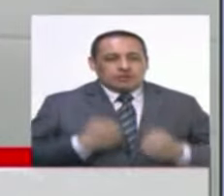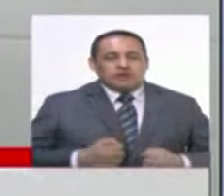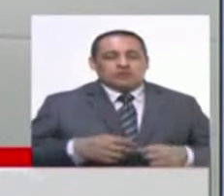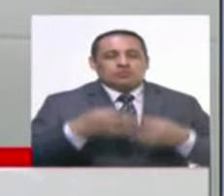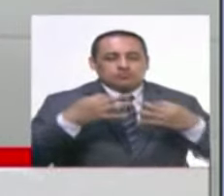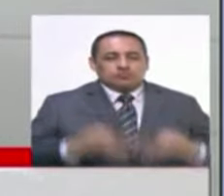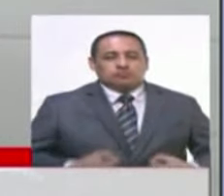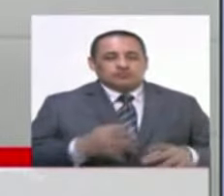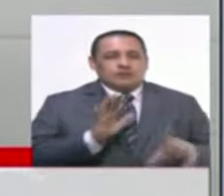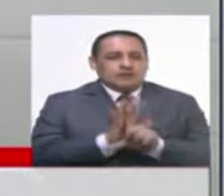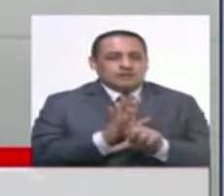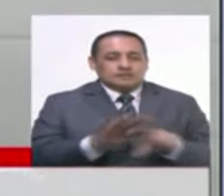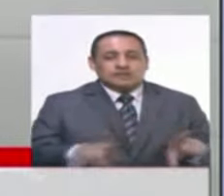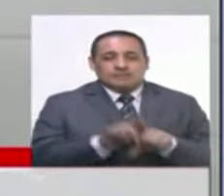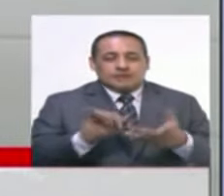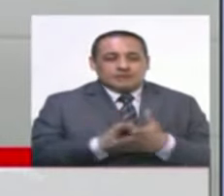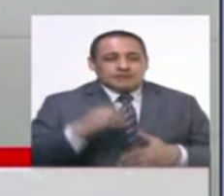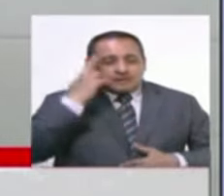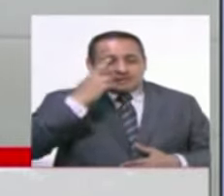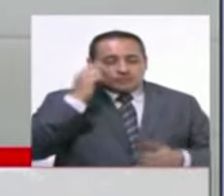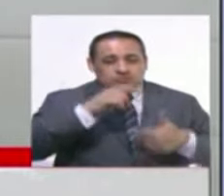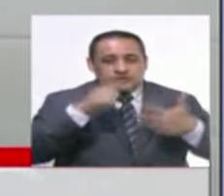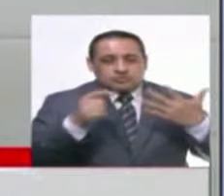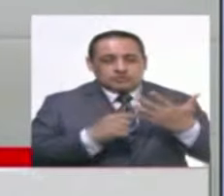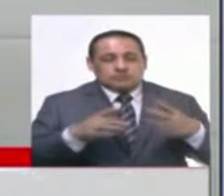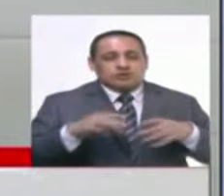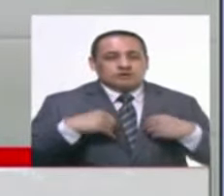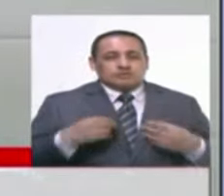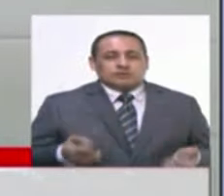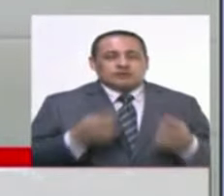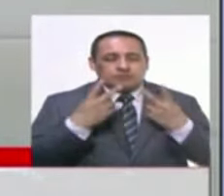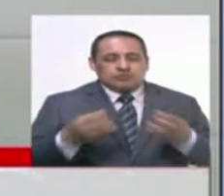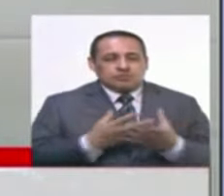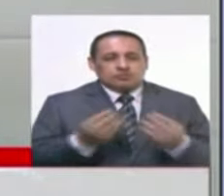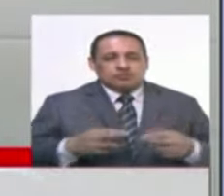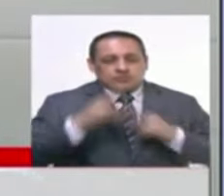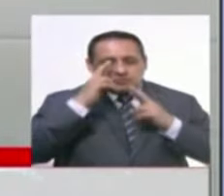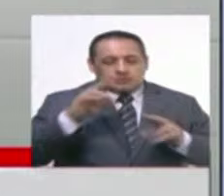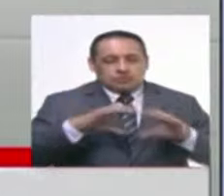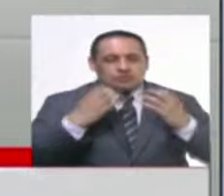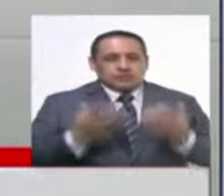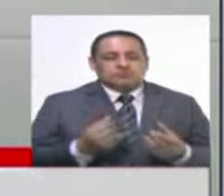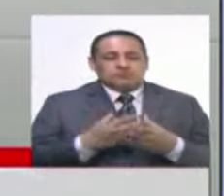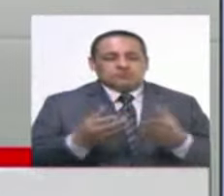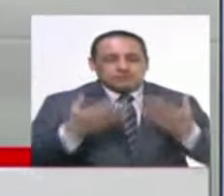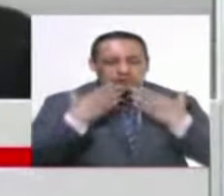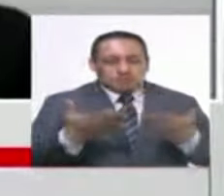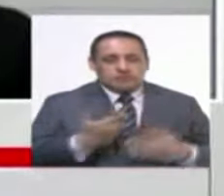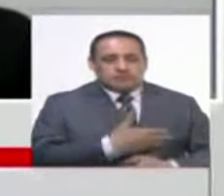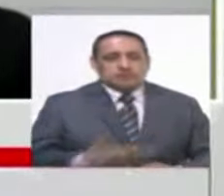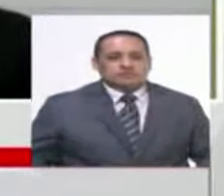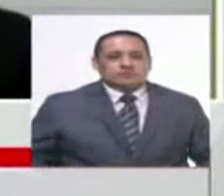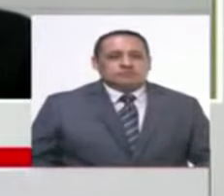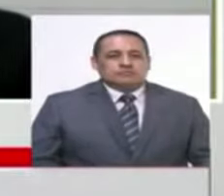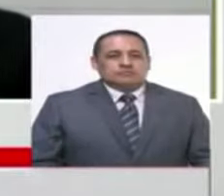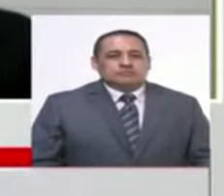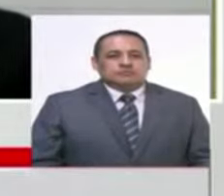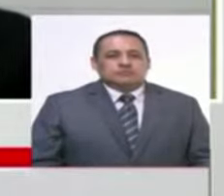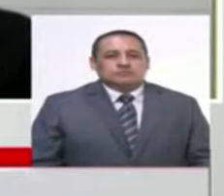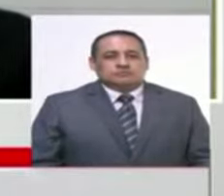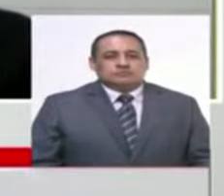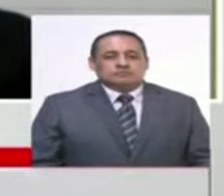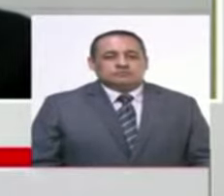sido los motivos y espero lo tome a bien, con todo respeto, señor congresista. Muchas gracias, señor presidente.